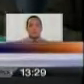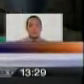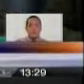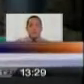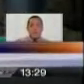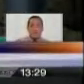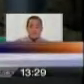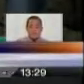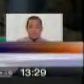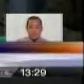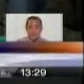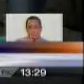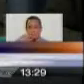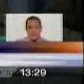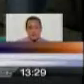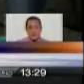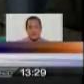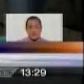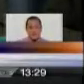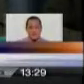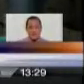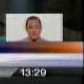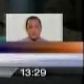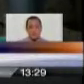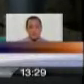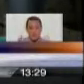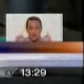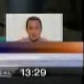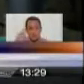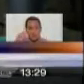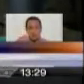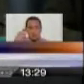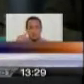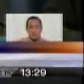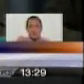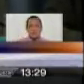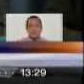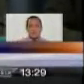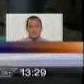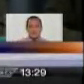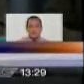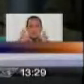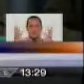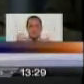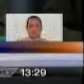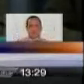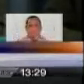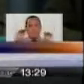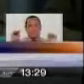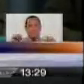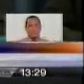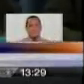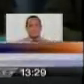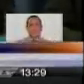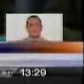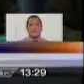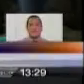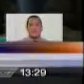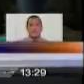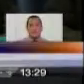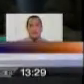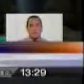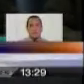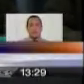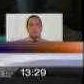Lamento de veras que en este contexto político, este escándalo pretenda